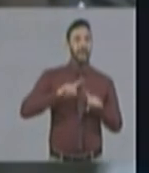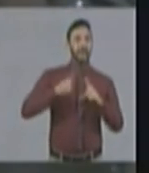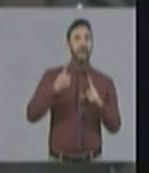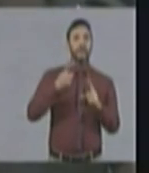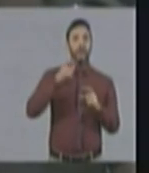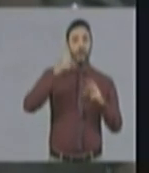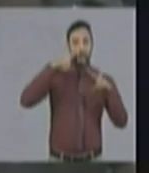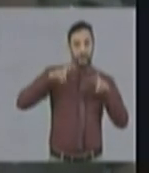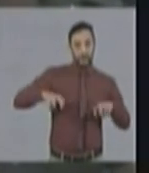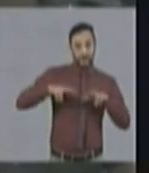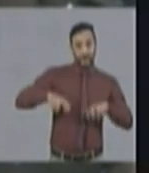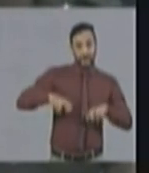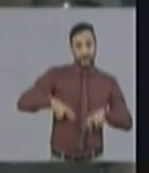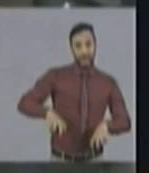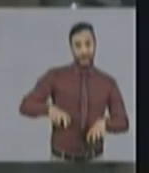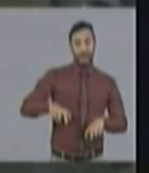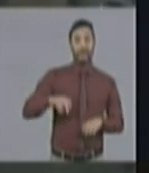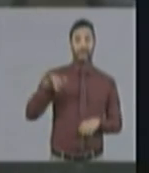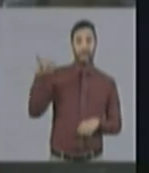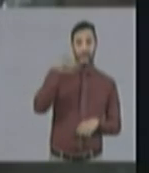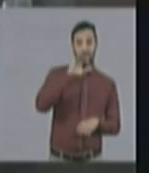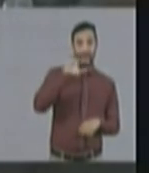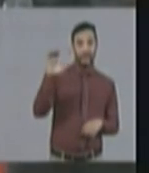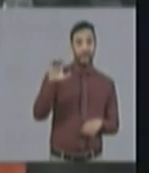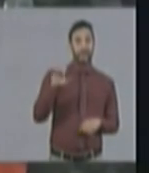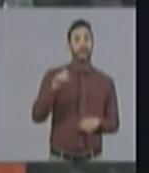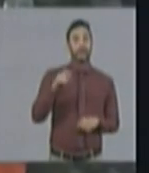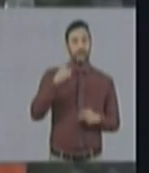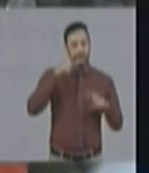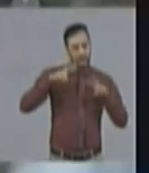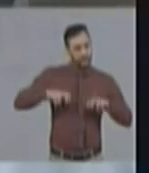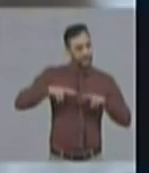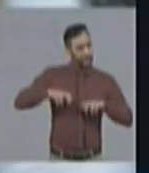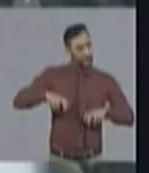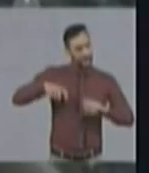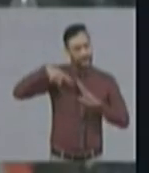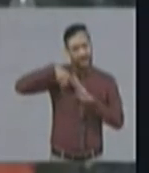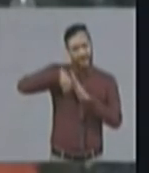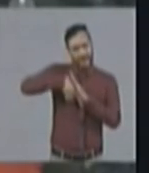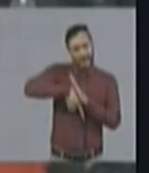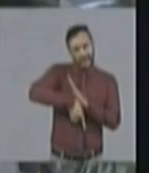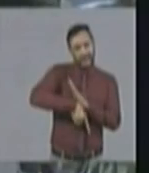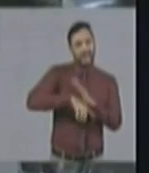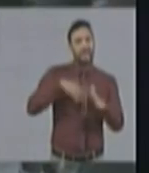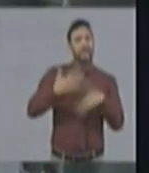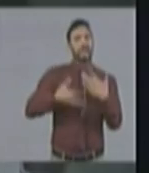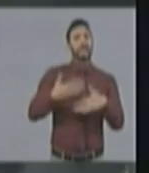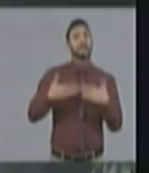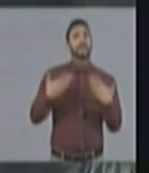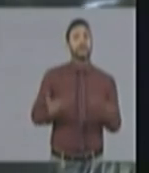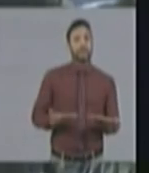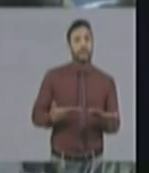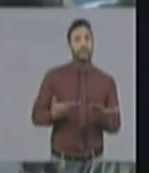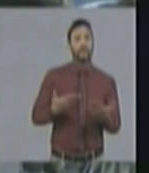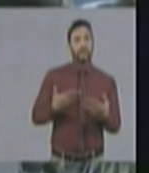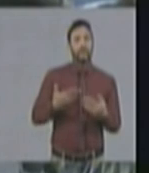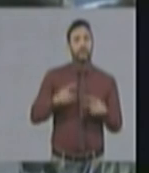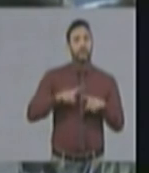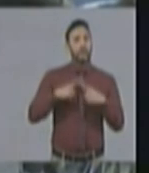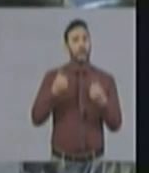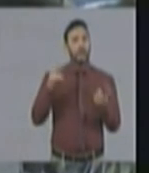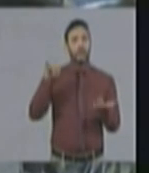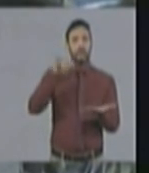aeronáutica me enfatizaron en que se va a investigar hasta el detalle qué fue lo que realmente ocurrió. La